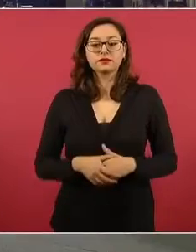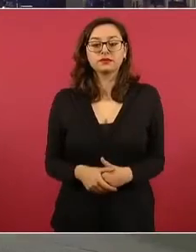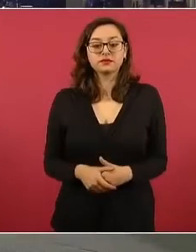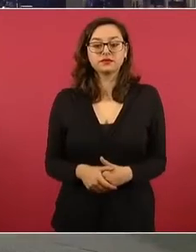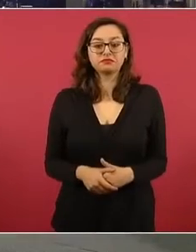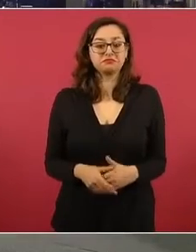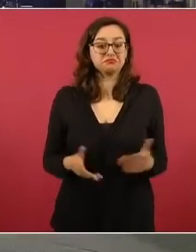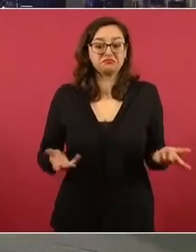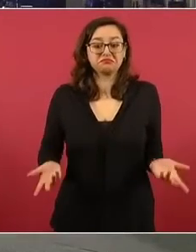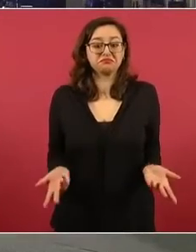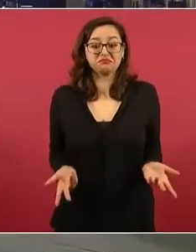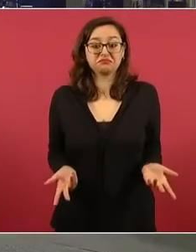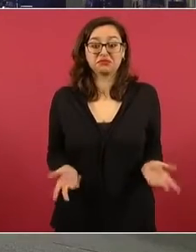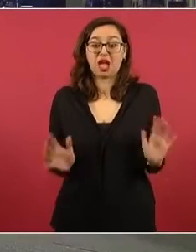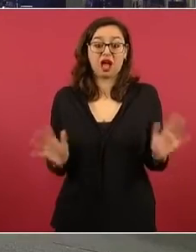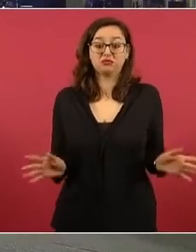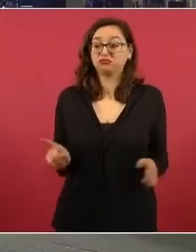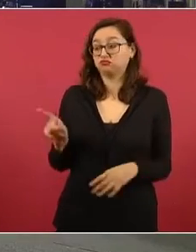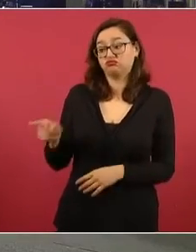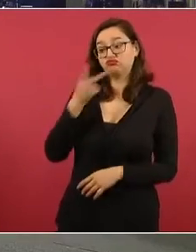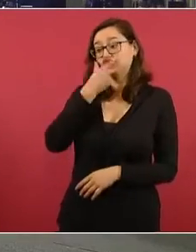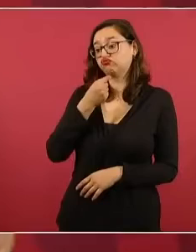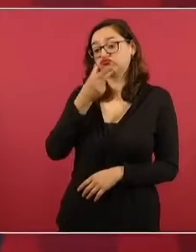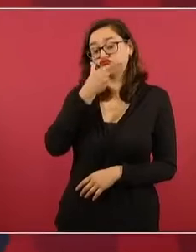no se puede, porque el señor